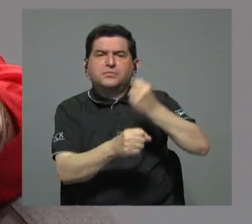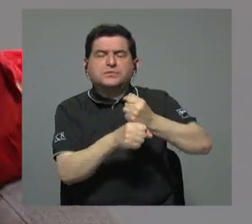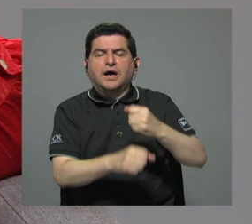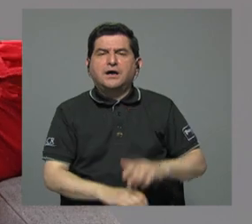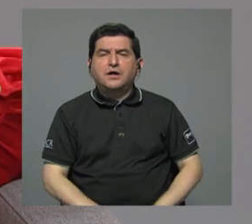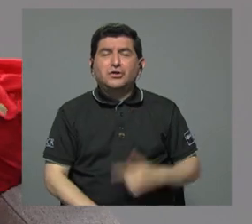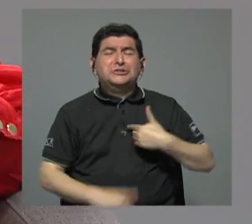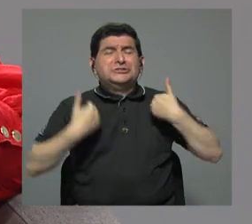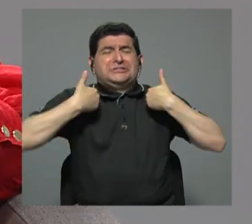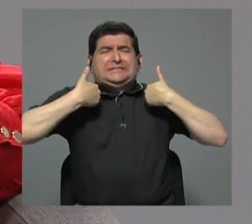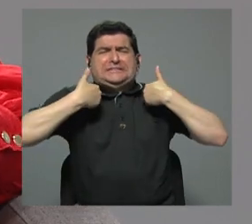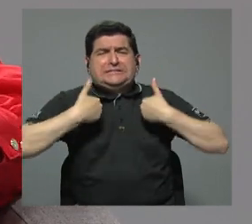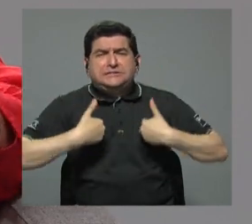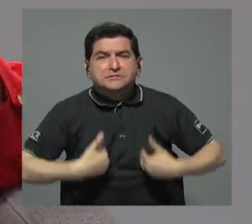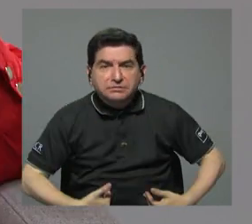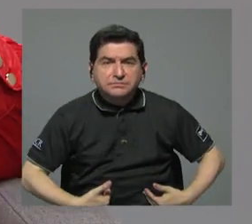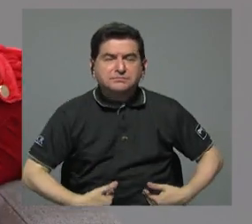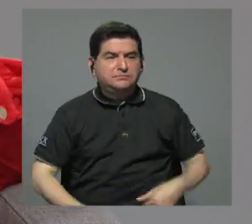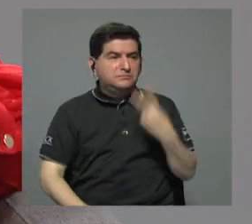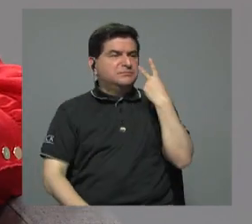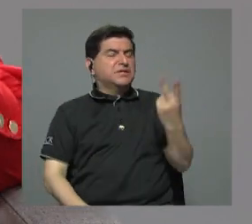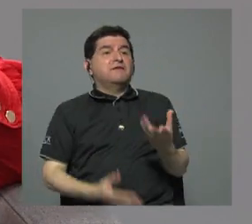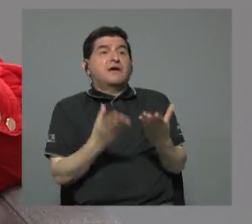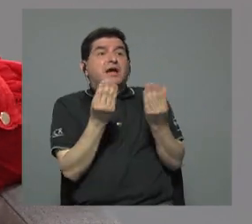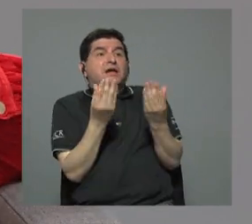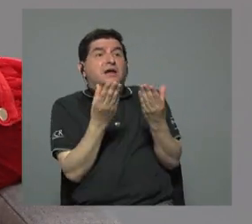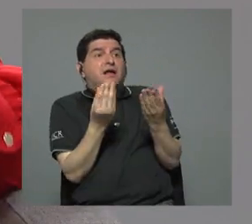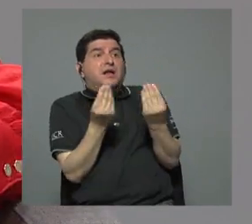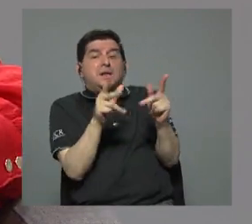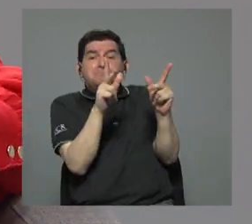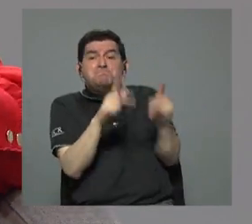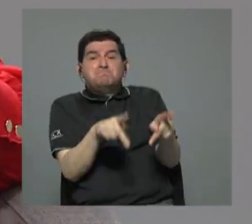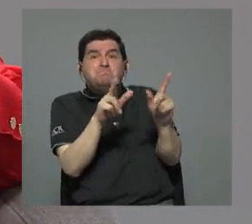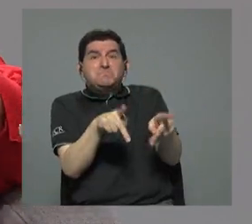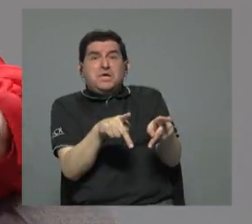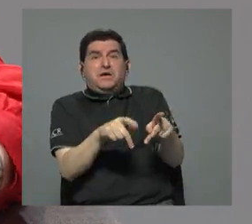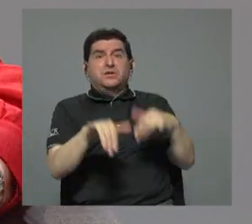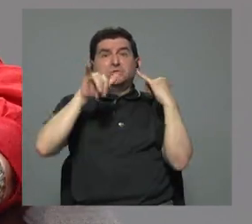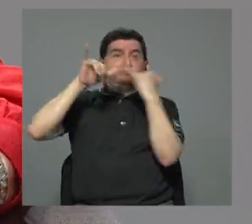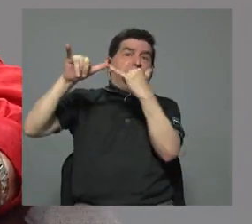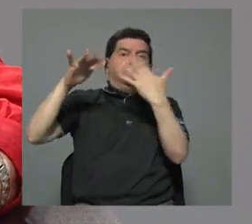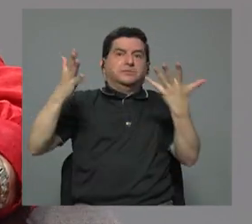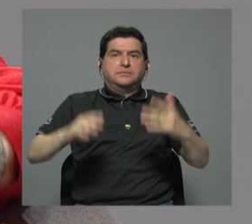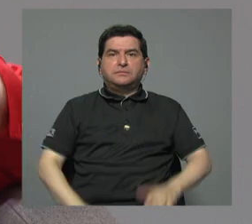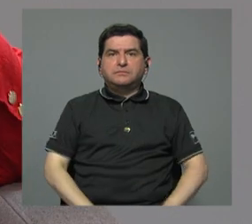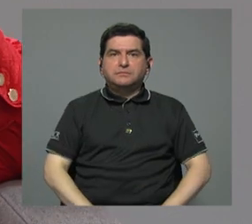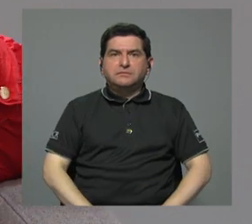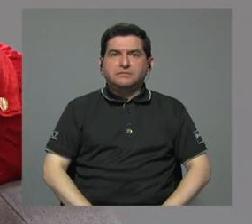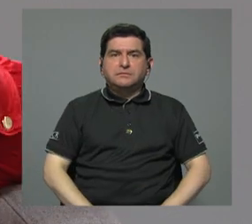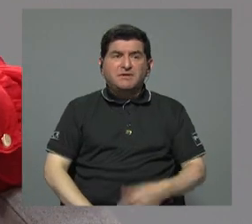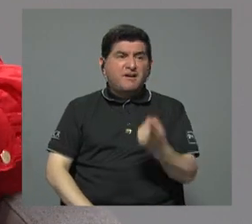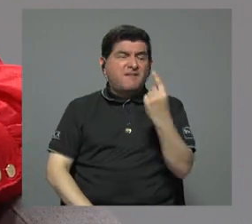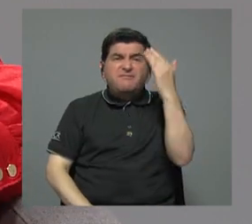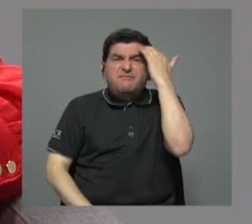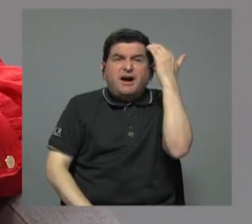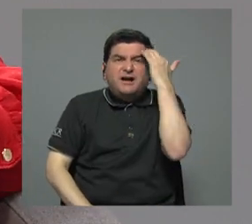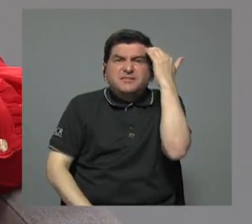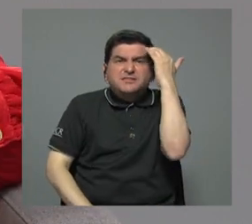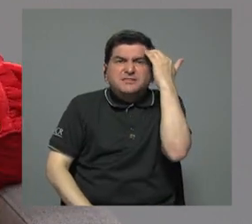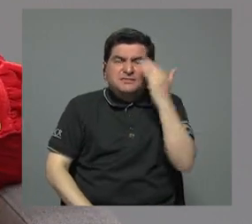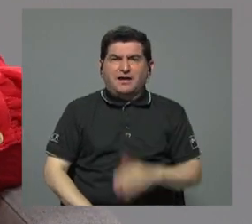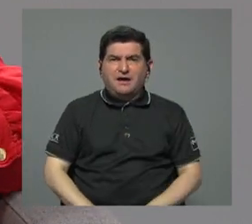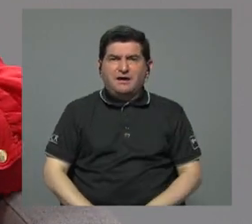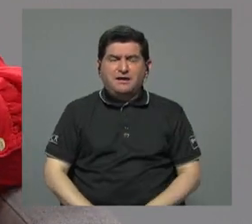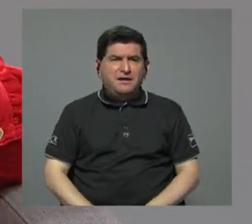estoy cansada de ver el temor que tiene la gente para denunciar la fuerte conocimiento